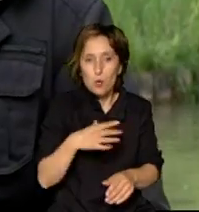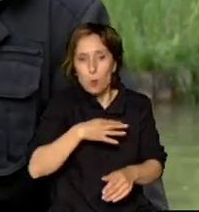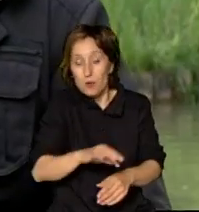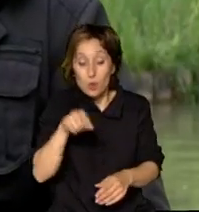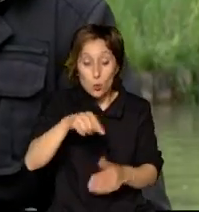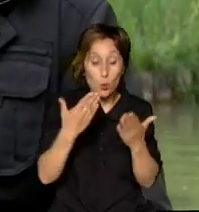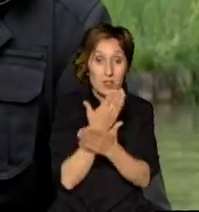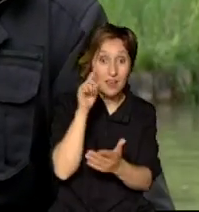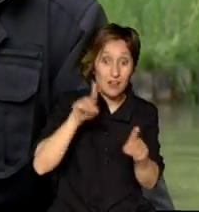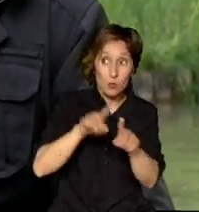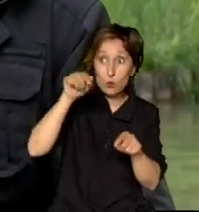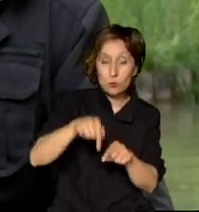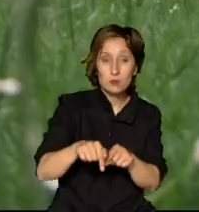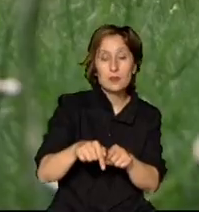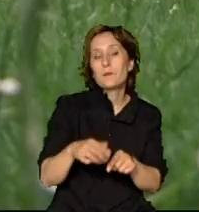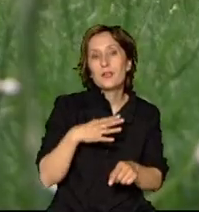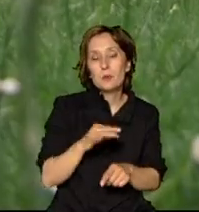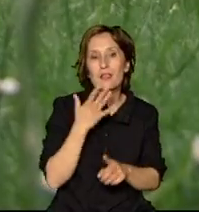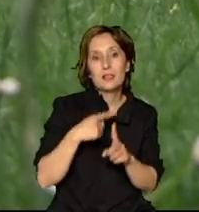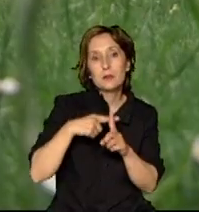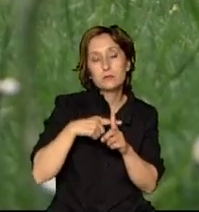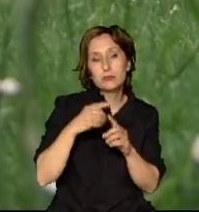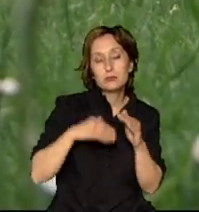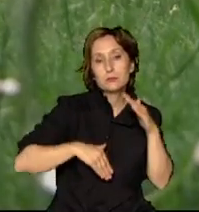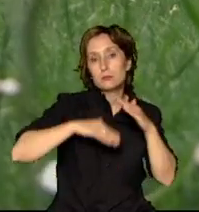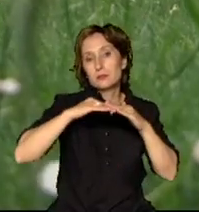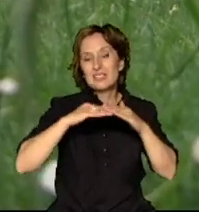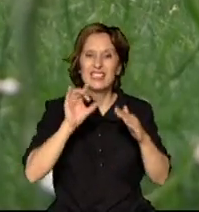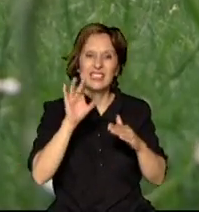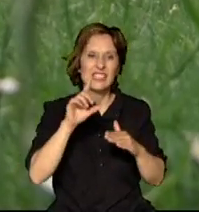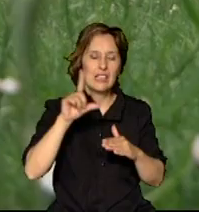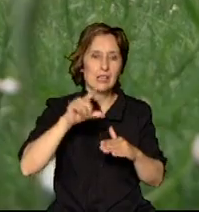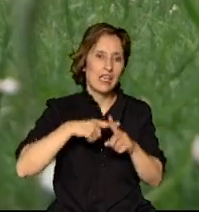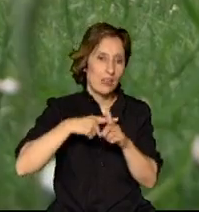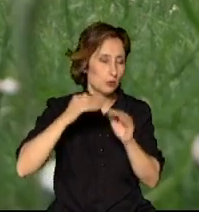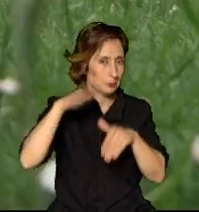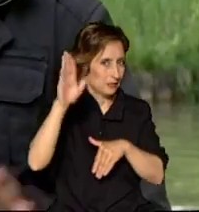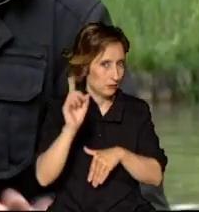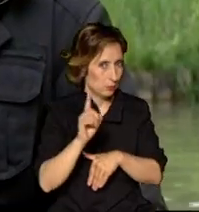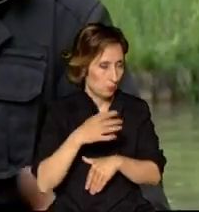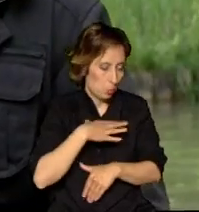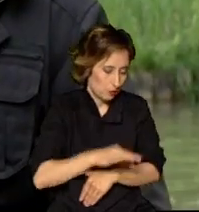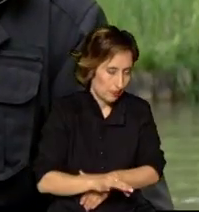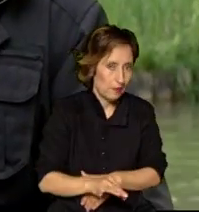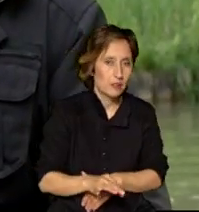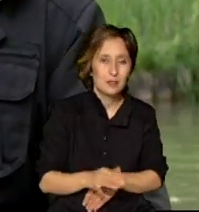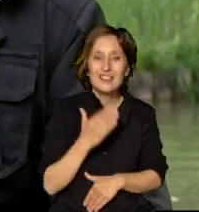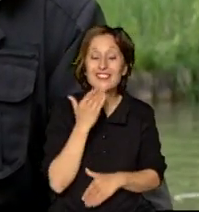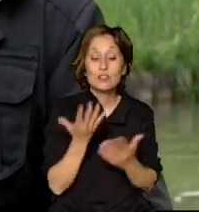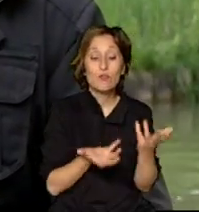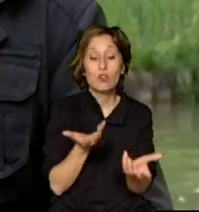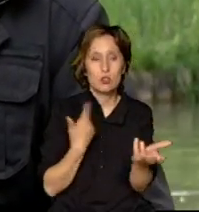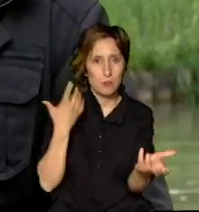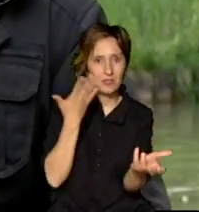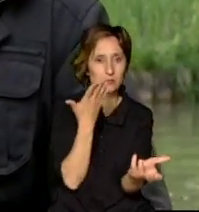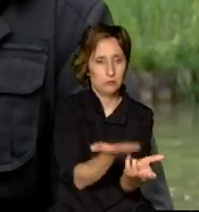día como hoy pues no se superen los 15 grados en Pamplona, es una probabilidad muy alta, ¿no? Casi pondría la mano en el fuego,